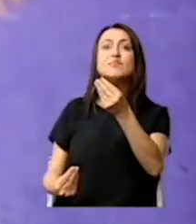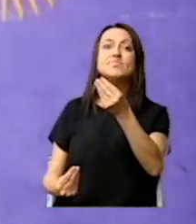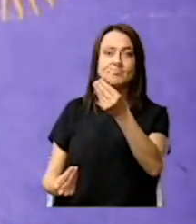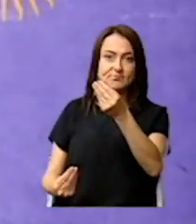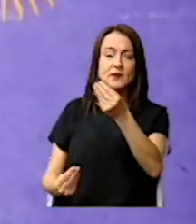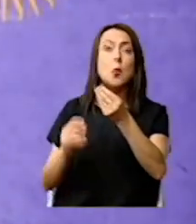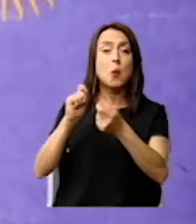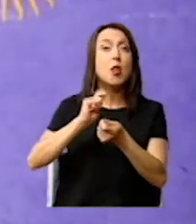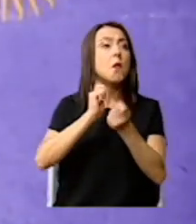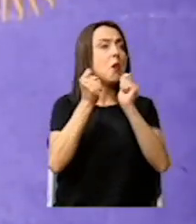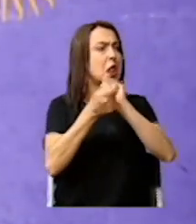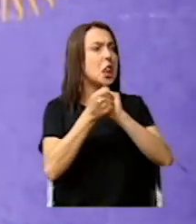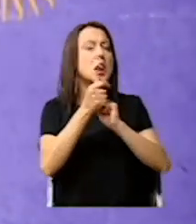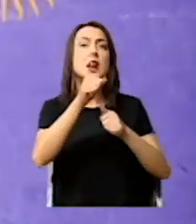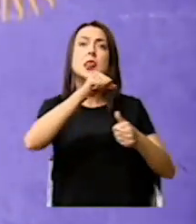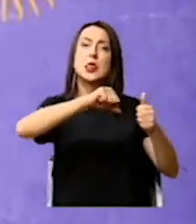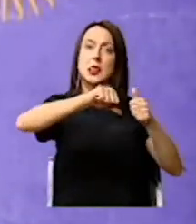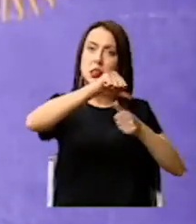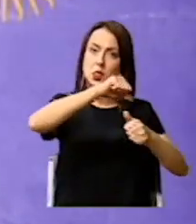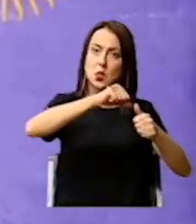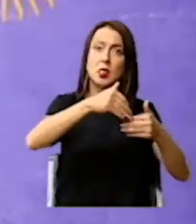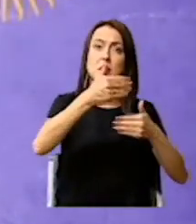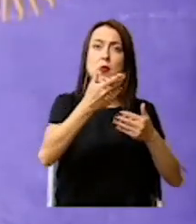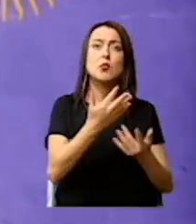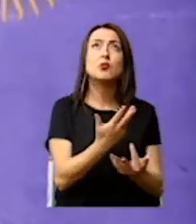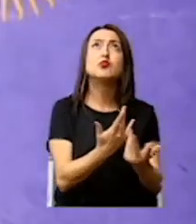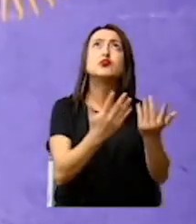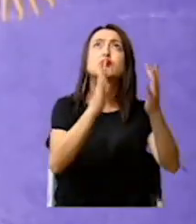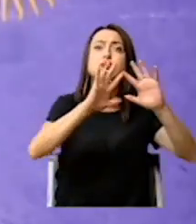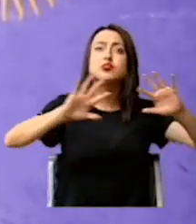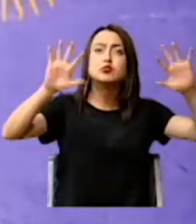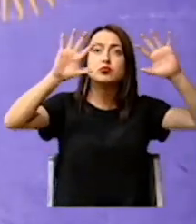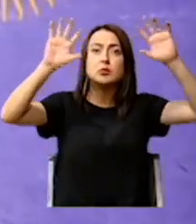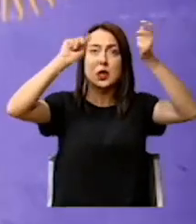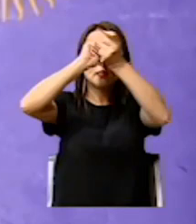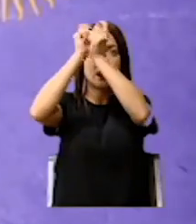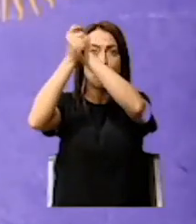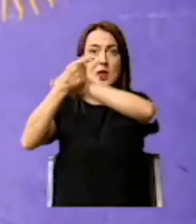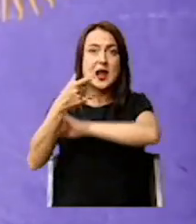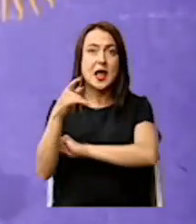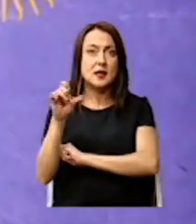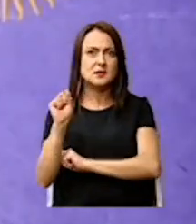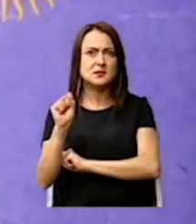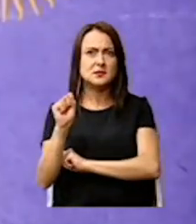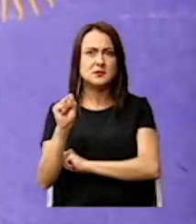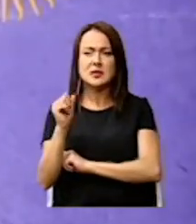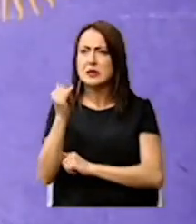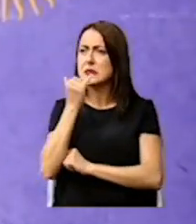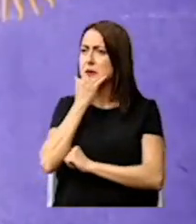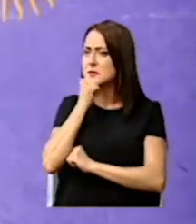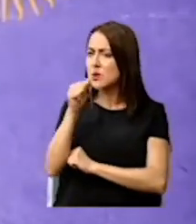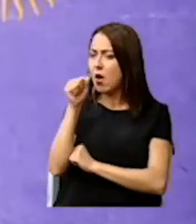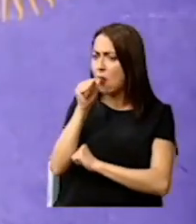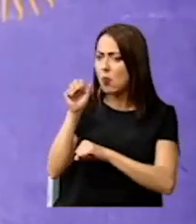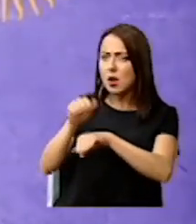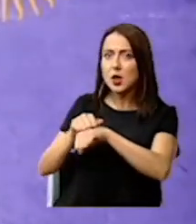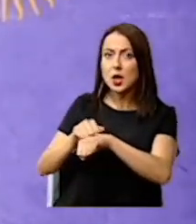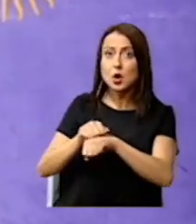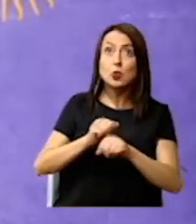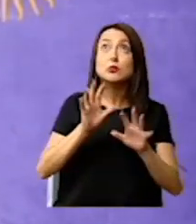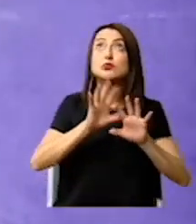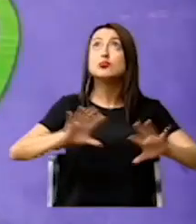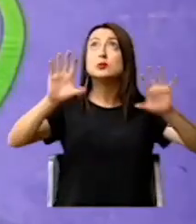puede volver a su estado líquido, luego evaporarse y transformarse en agua gaseosa. ¿Qué pasó con el agua sólida? Subió al